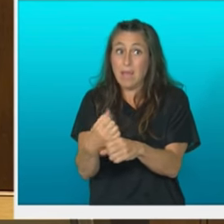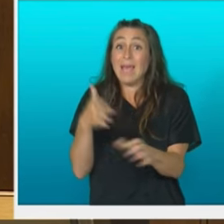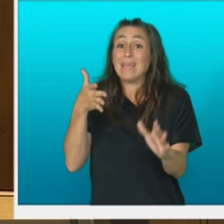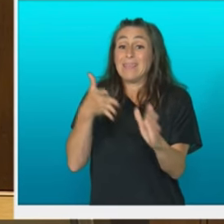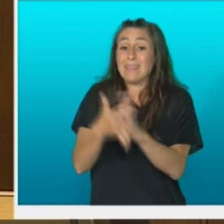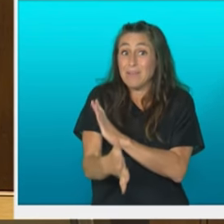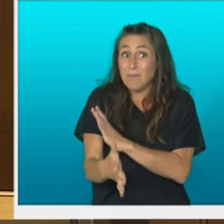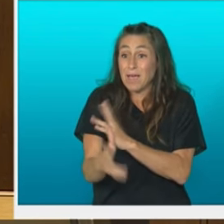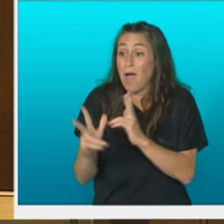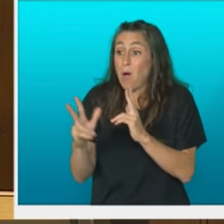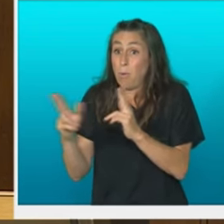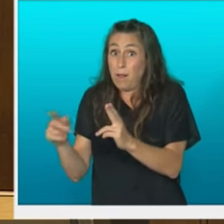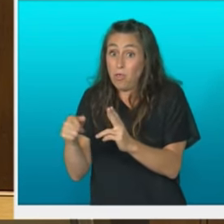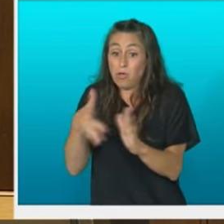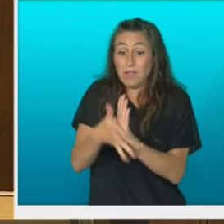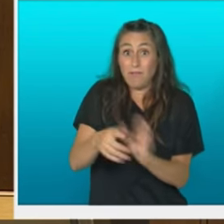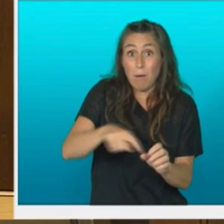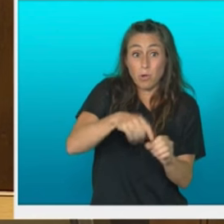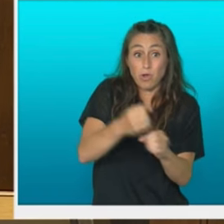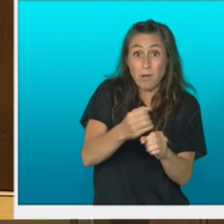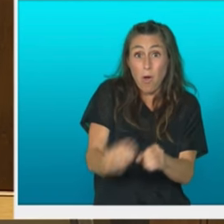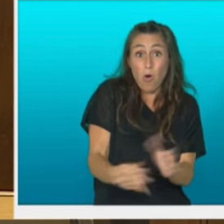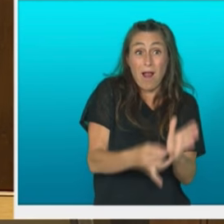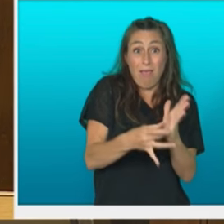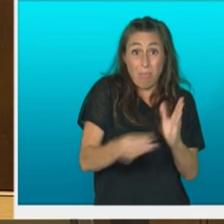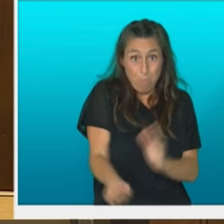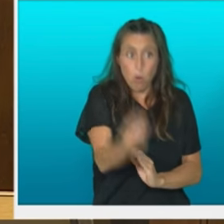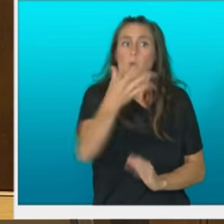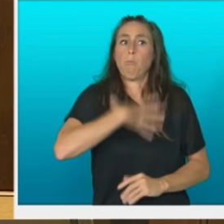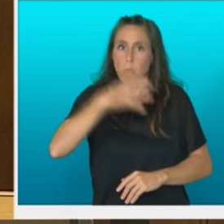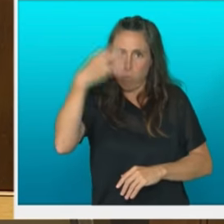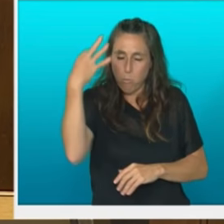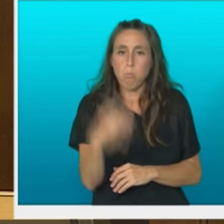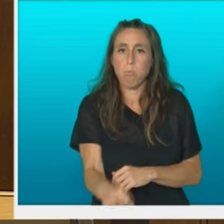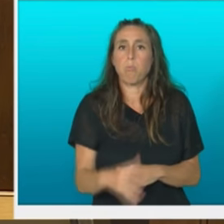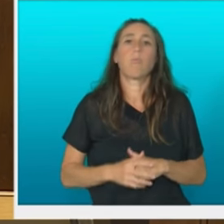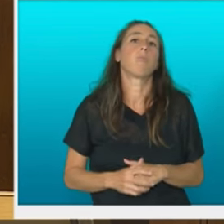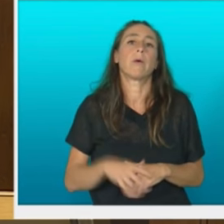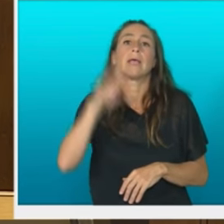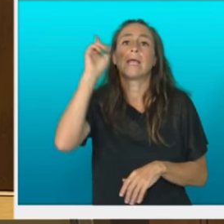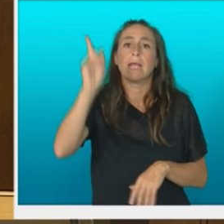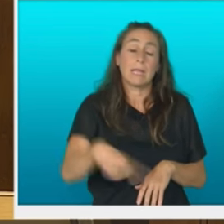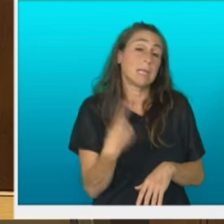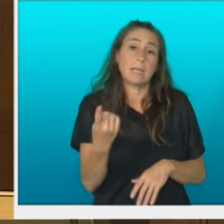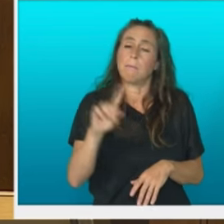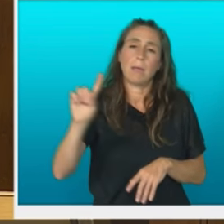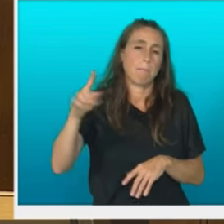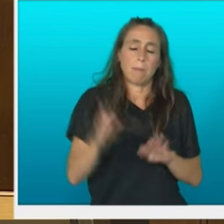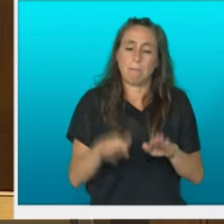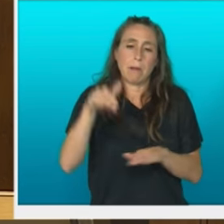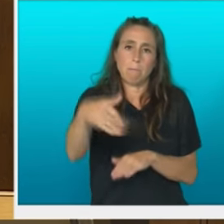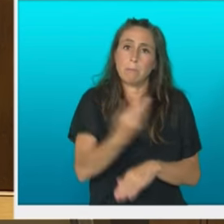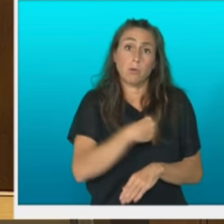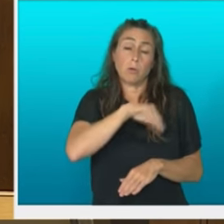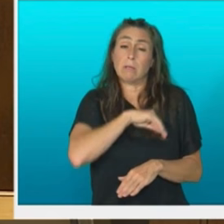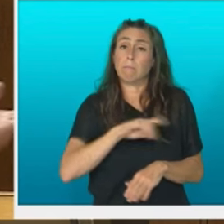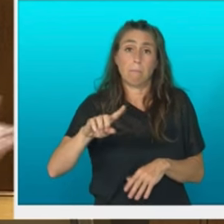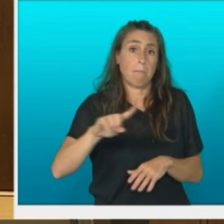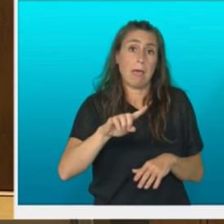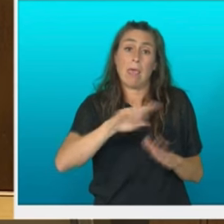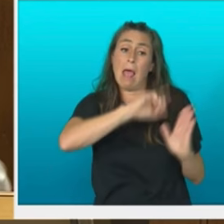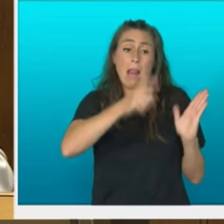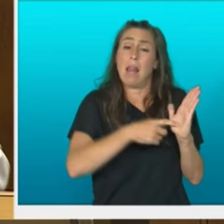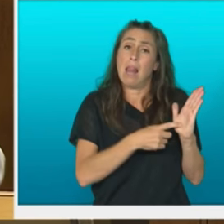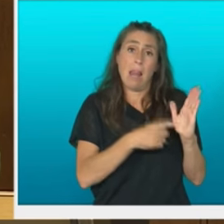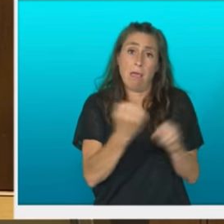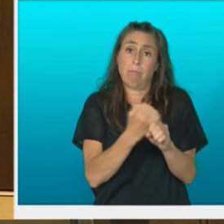hacerlo mejor. España estatua nindarrean dagoen lanlegedia indarga betzea lehen engaurratxadan bestalde batetik eta